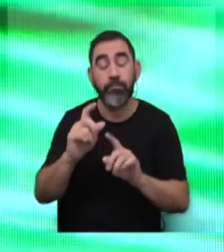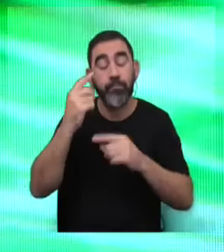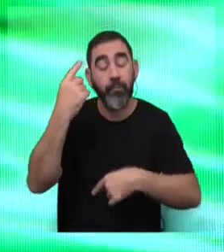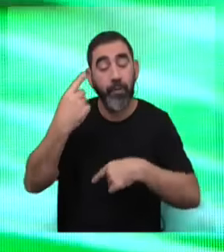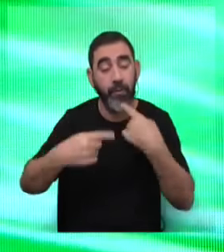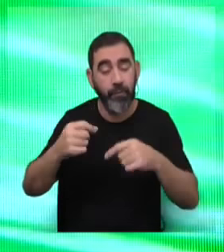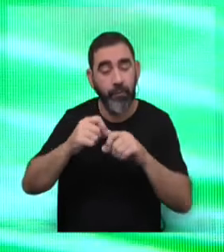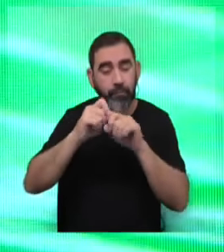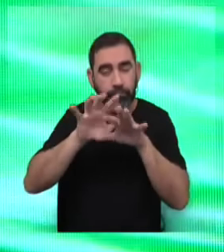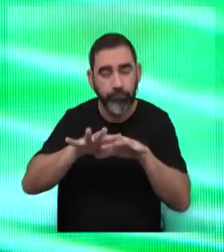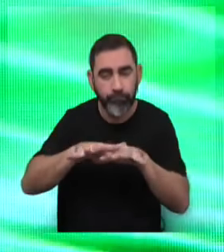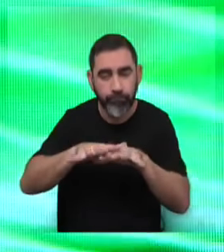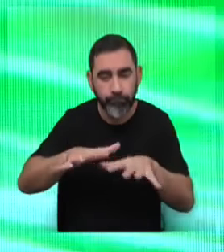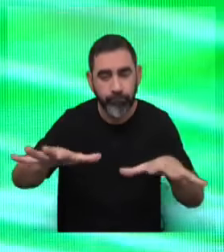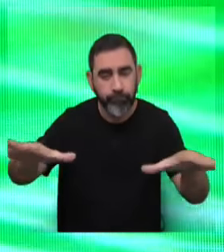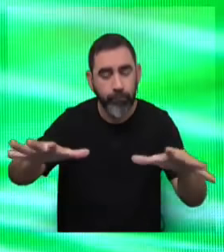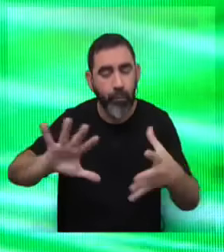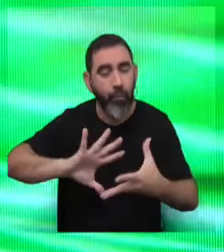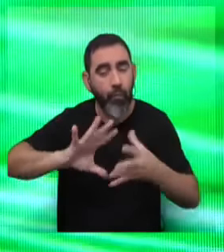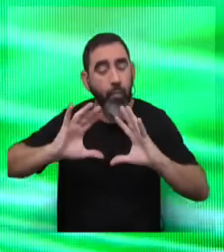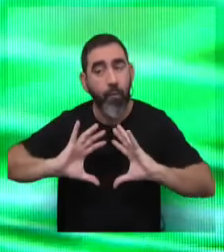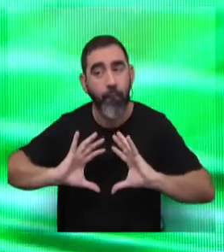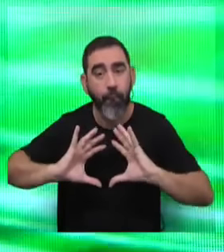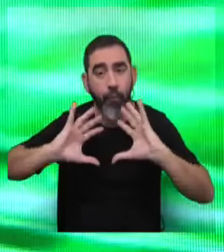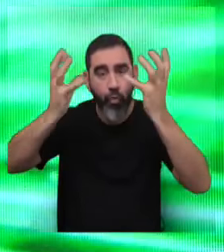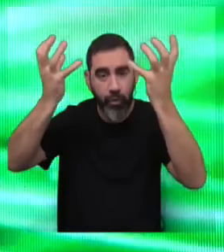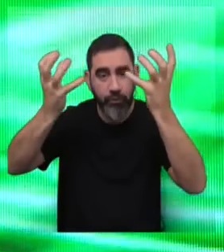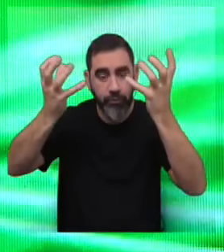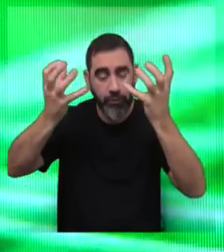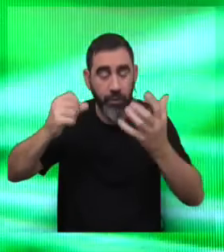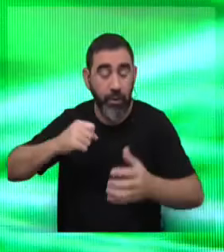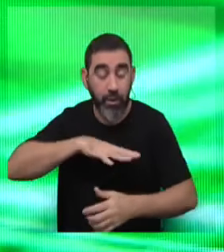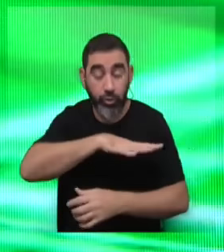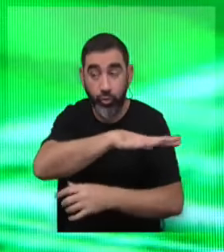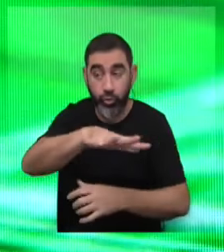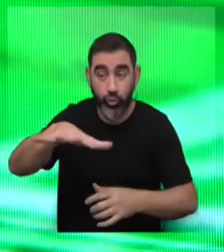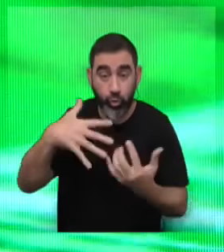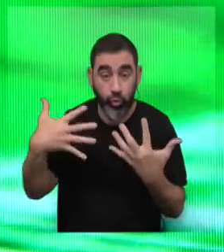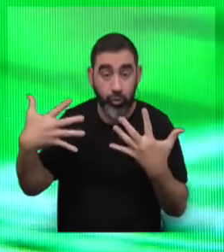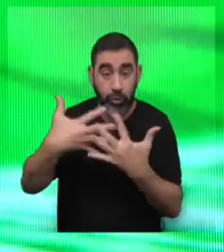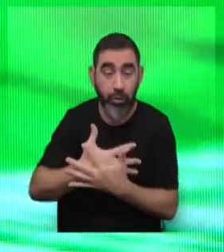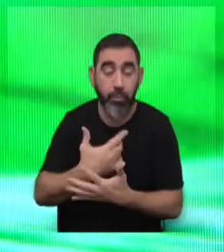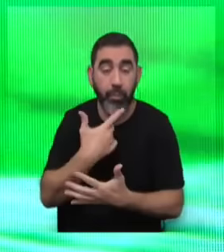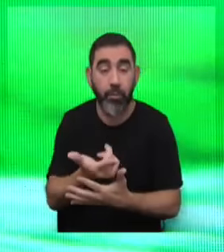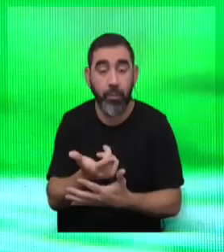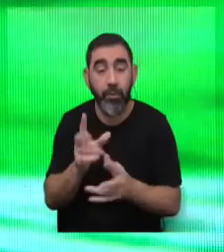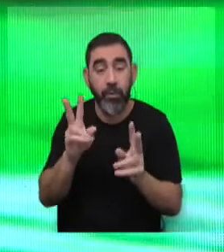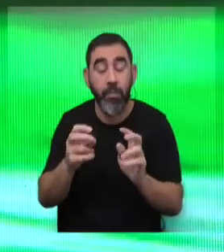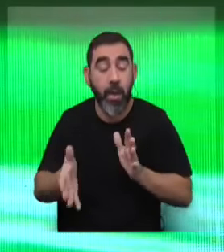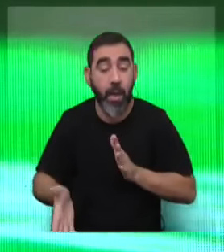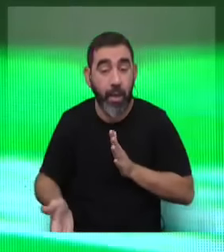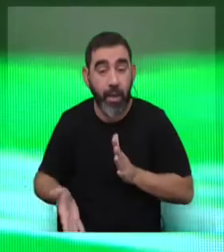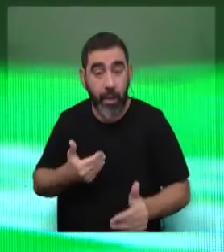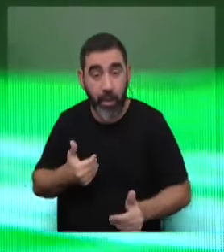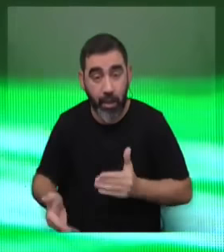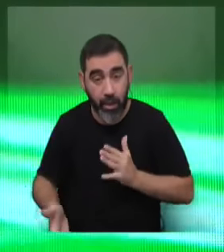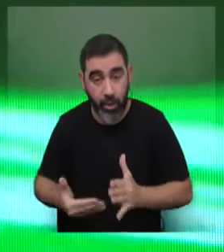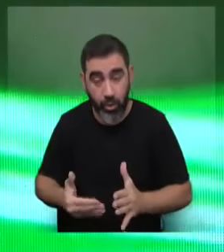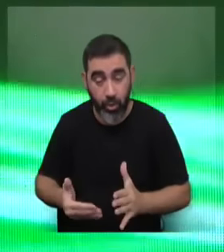la multiplicidad de formas de la violencia que traviesan la sociedad que van desde las cuestiones de género que han sido tan